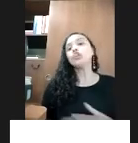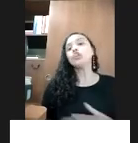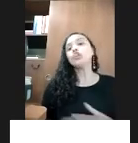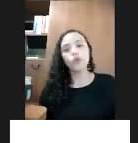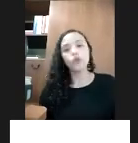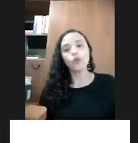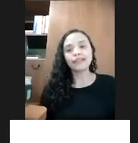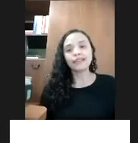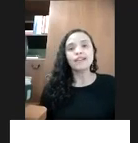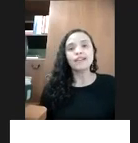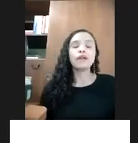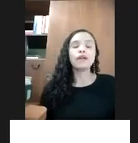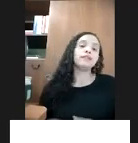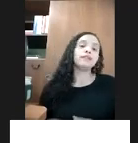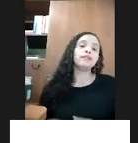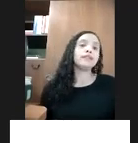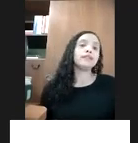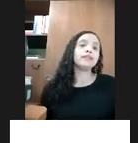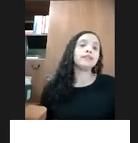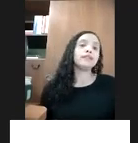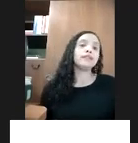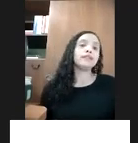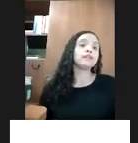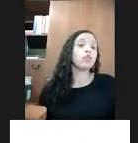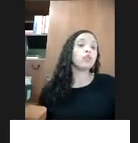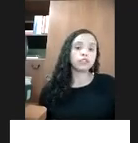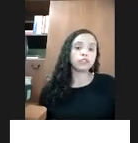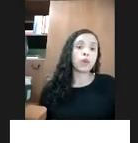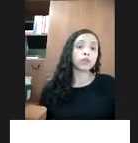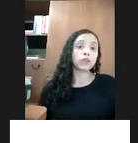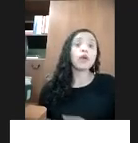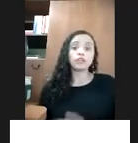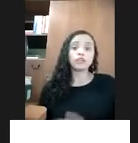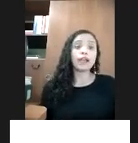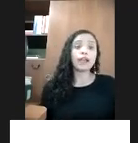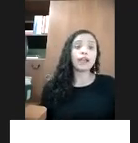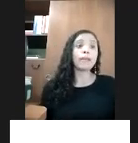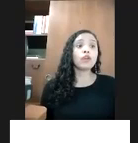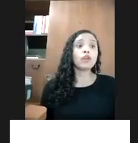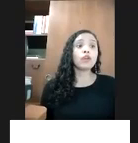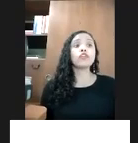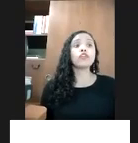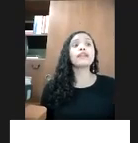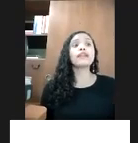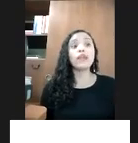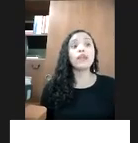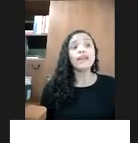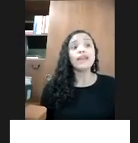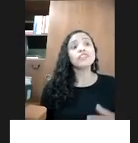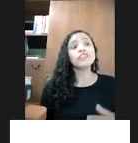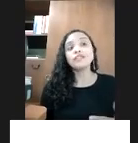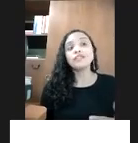no todos cuentan con electricidad o suministro de agua potable o suministro de gas doméstico de forma regular.